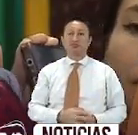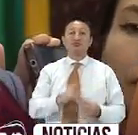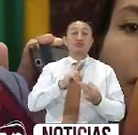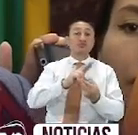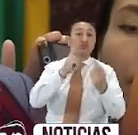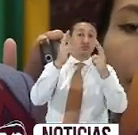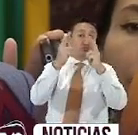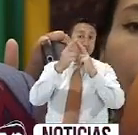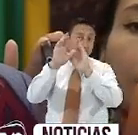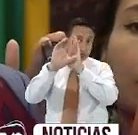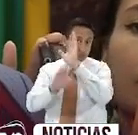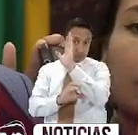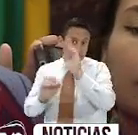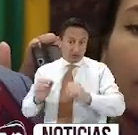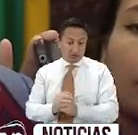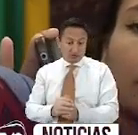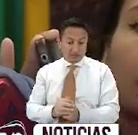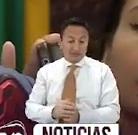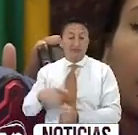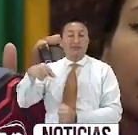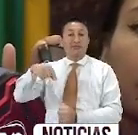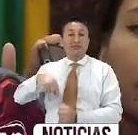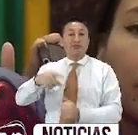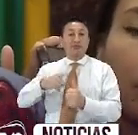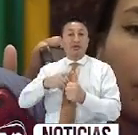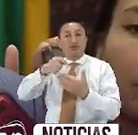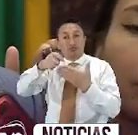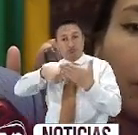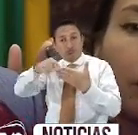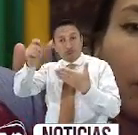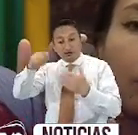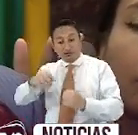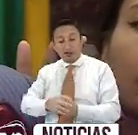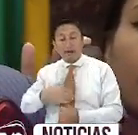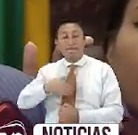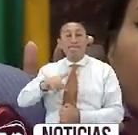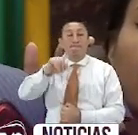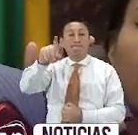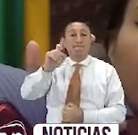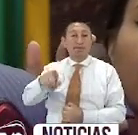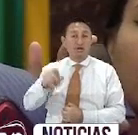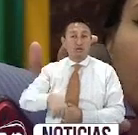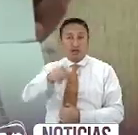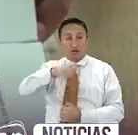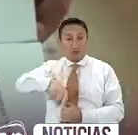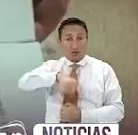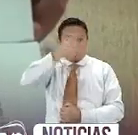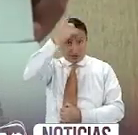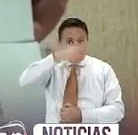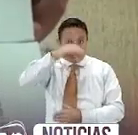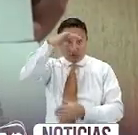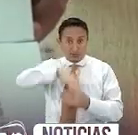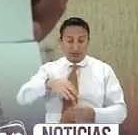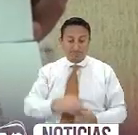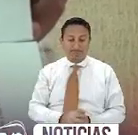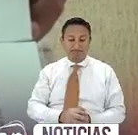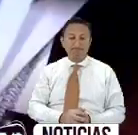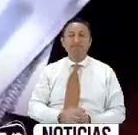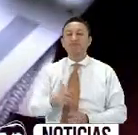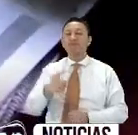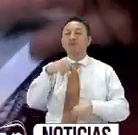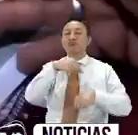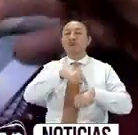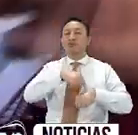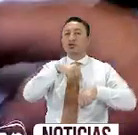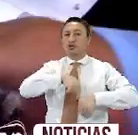a la Constitución, tiene que pasar esto a través de un referéndum y tiene que ser ratificado por el pueblo ecuatoriano. Se calcula los tiempos para, al ser